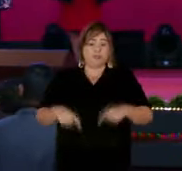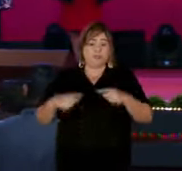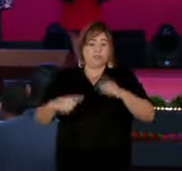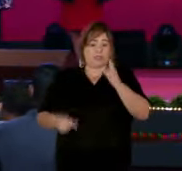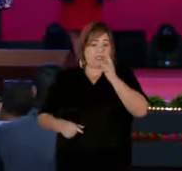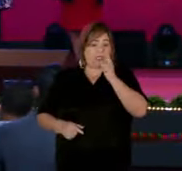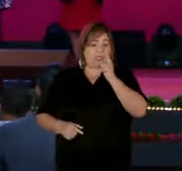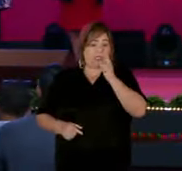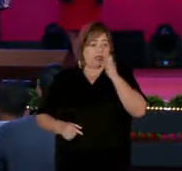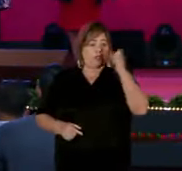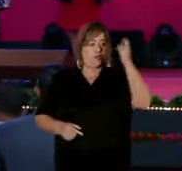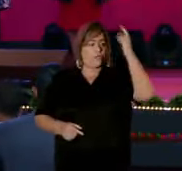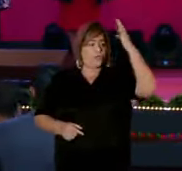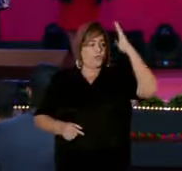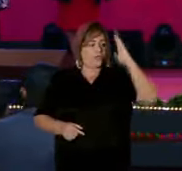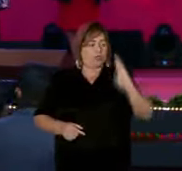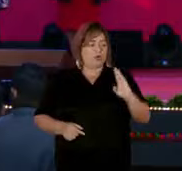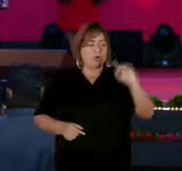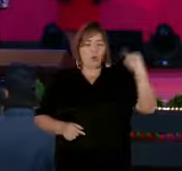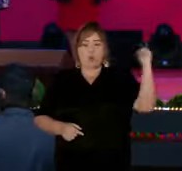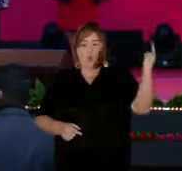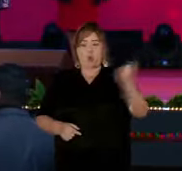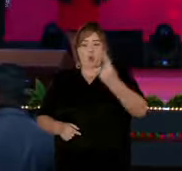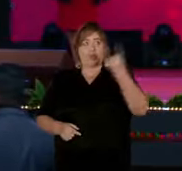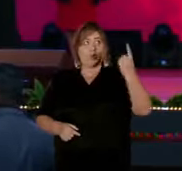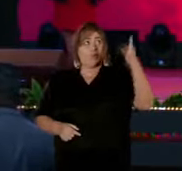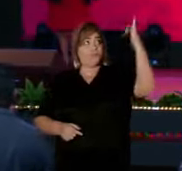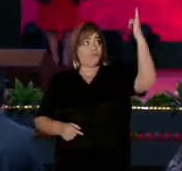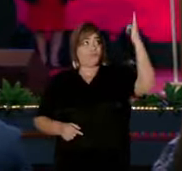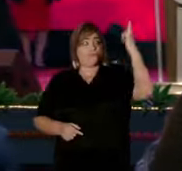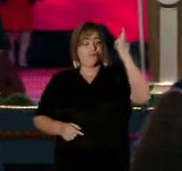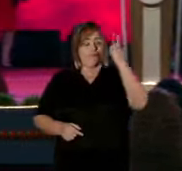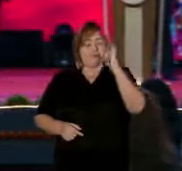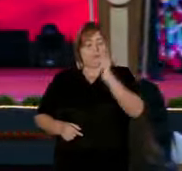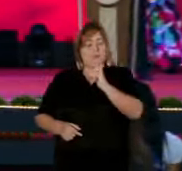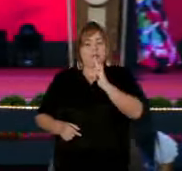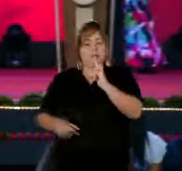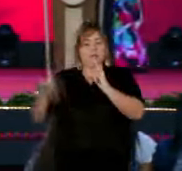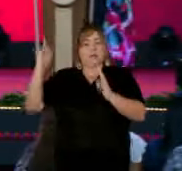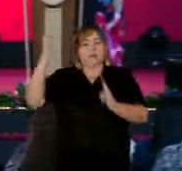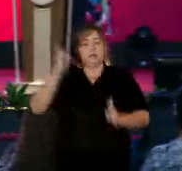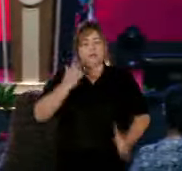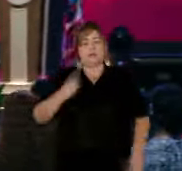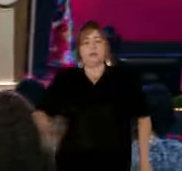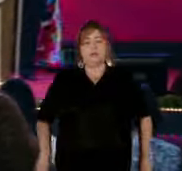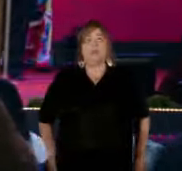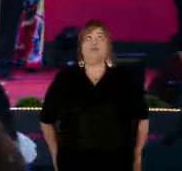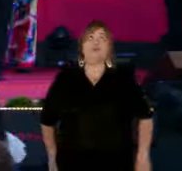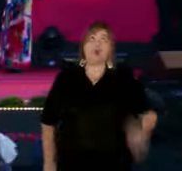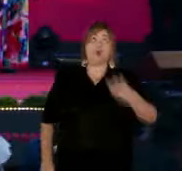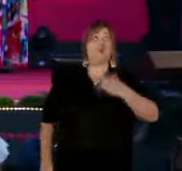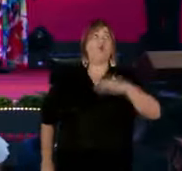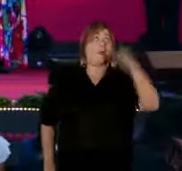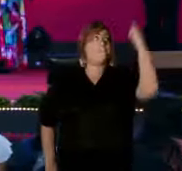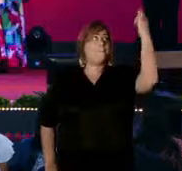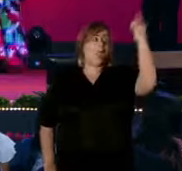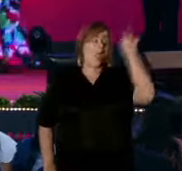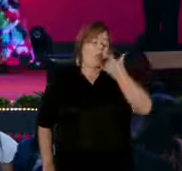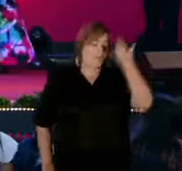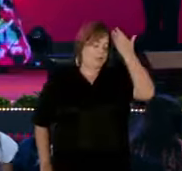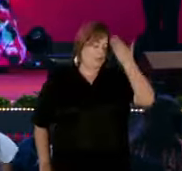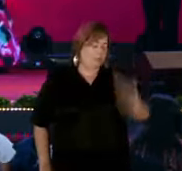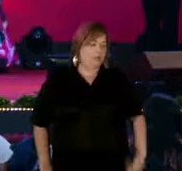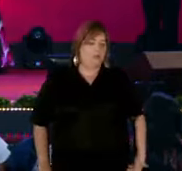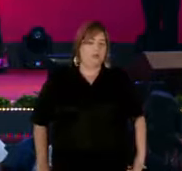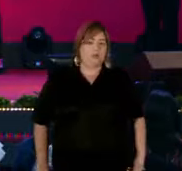El único. Porque si Él te ama como tú eres. Tú me amas como soy.